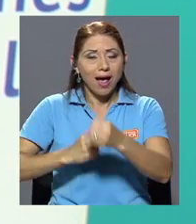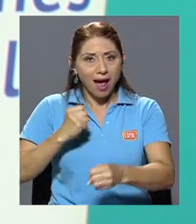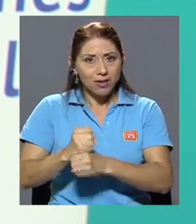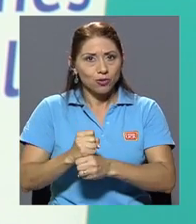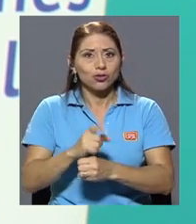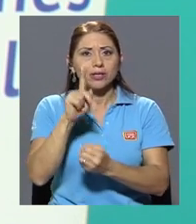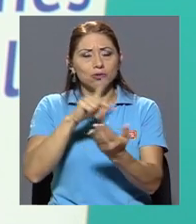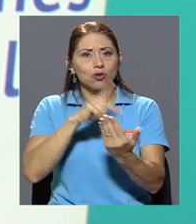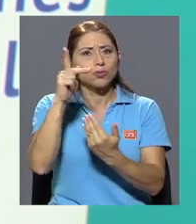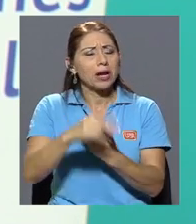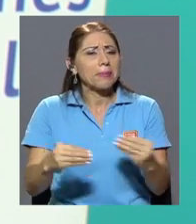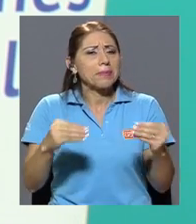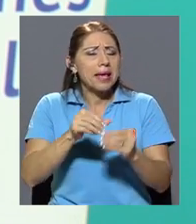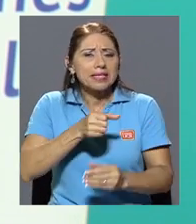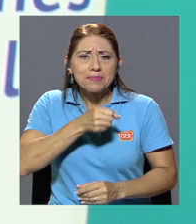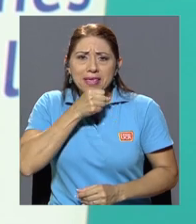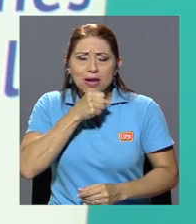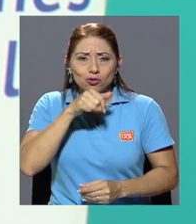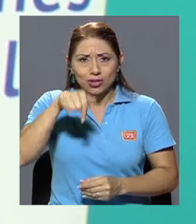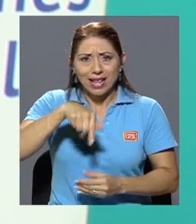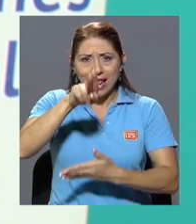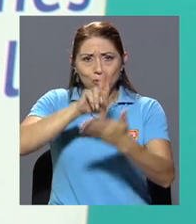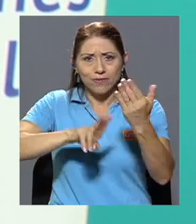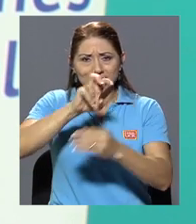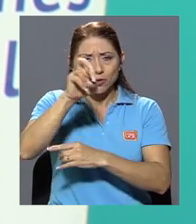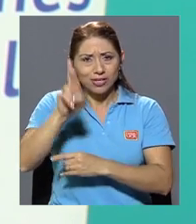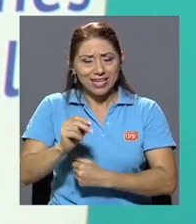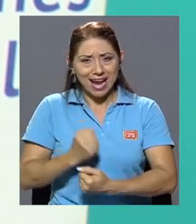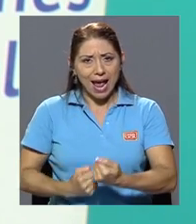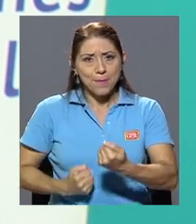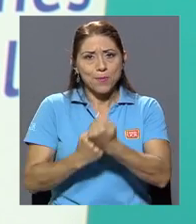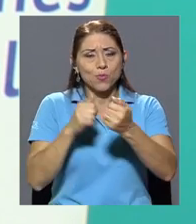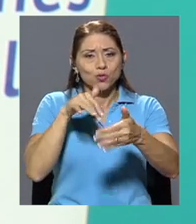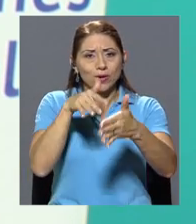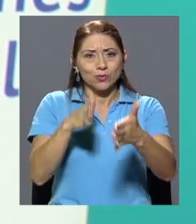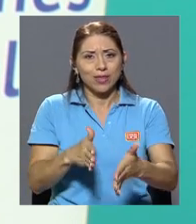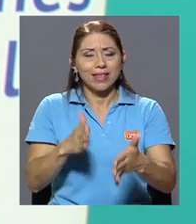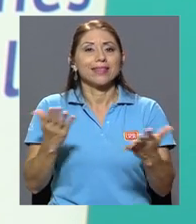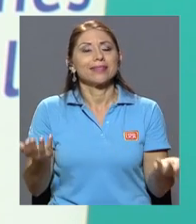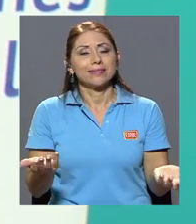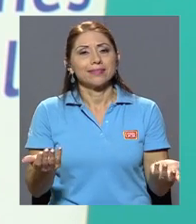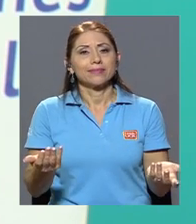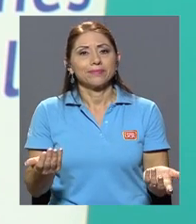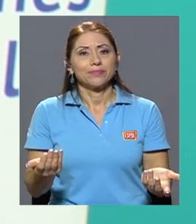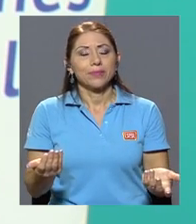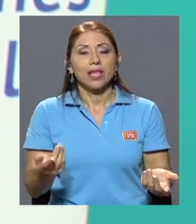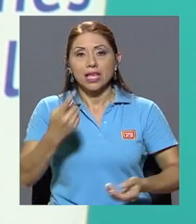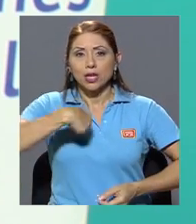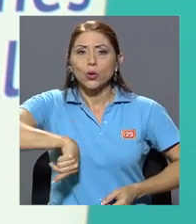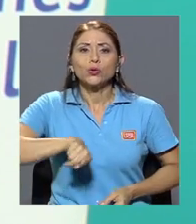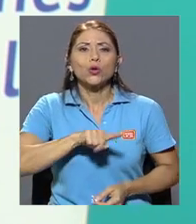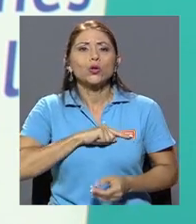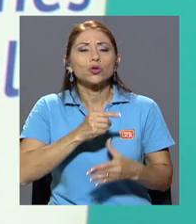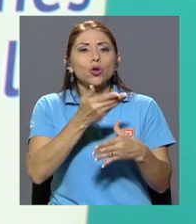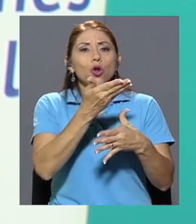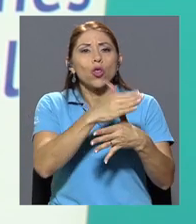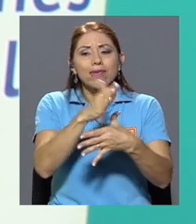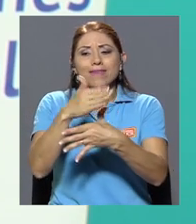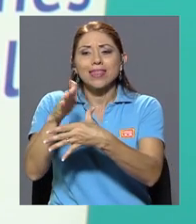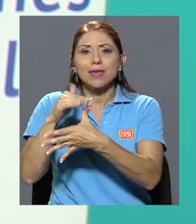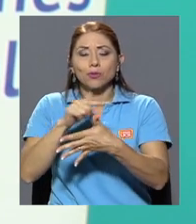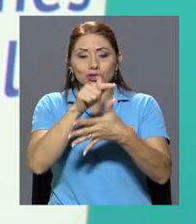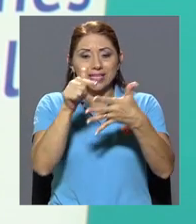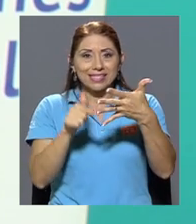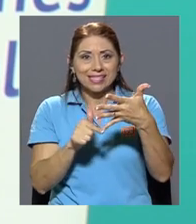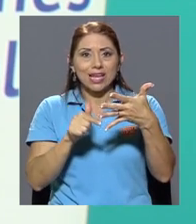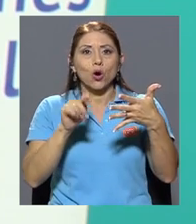eso es uno de los programas más viejos de la Universidad de Costa Rica de apoyo a estudiantes. Y nosotros lo dividimos en 5 becas